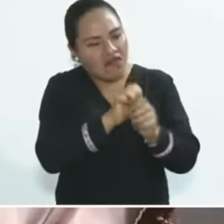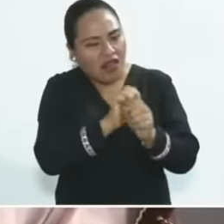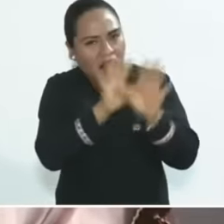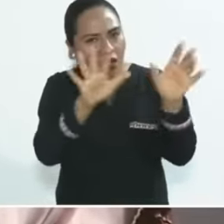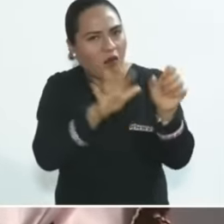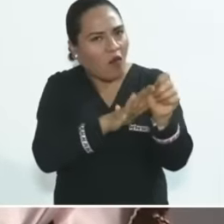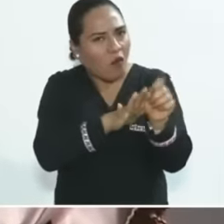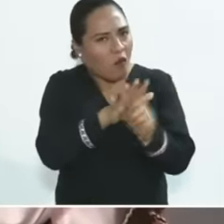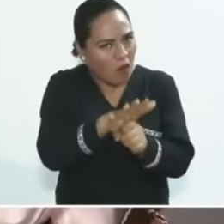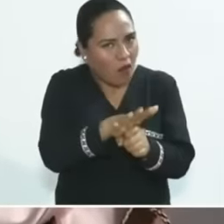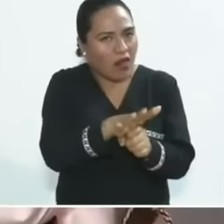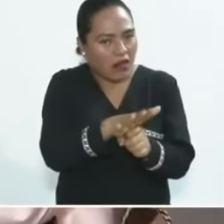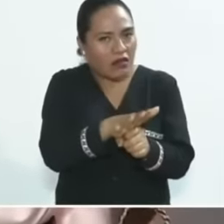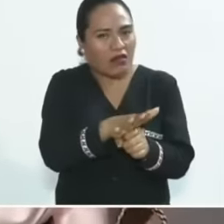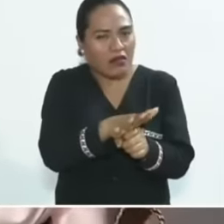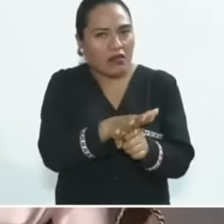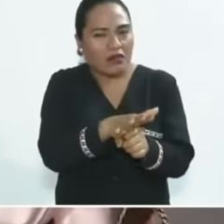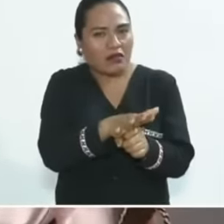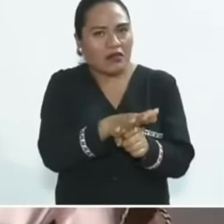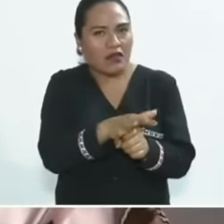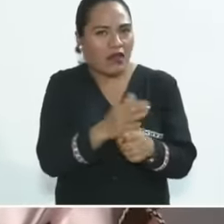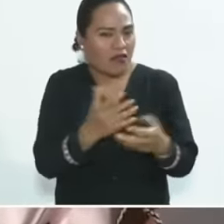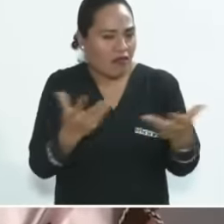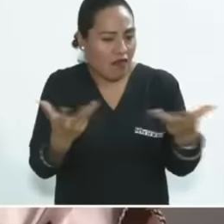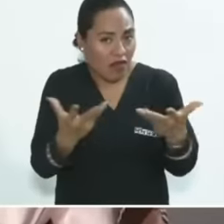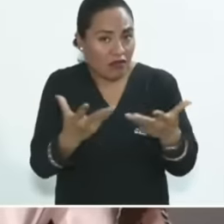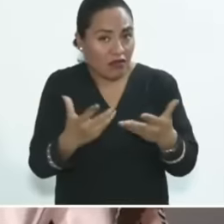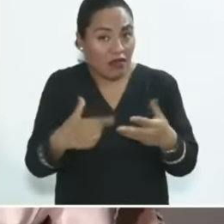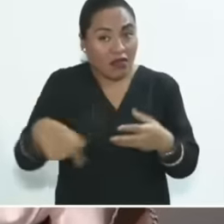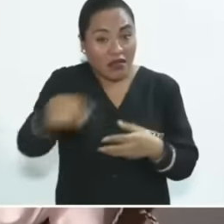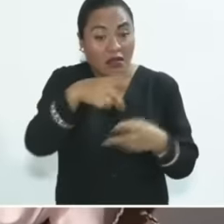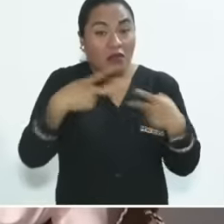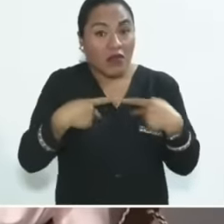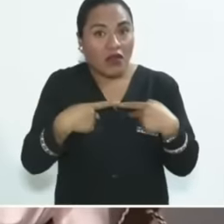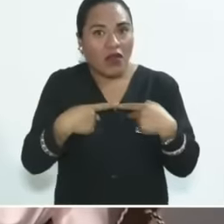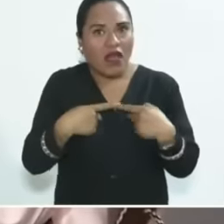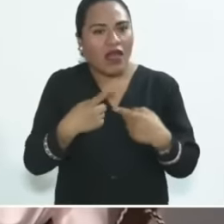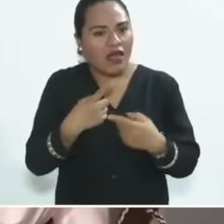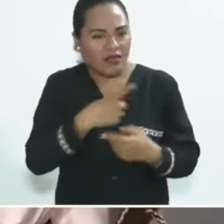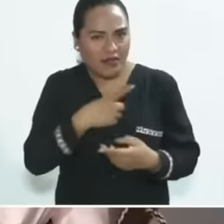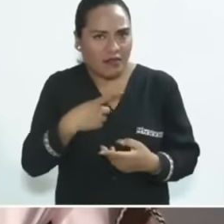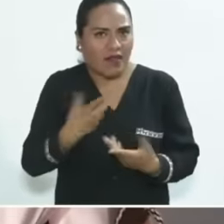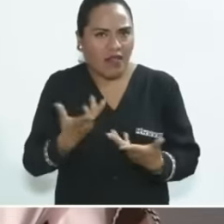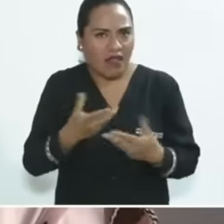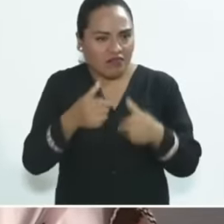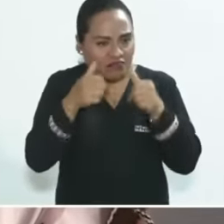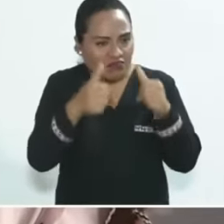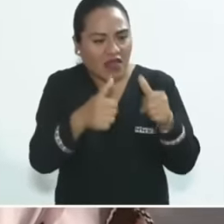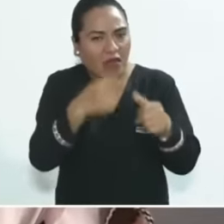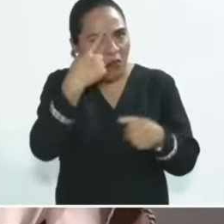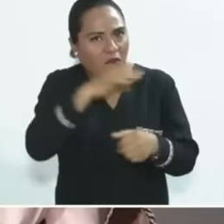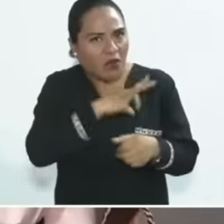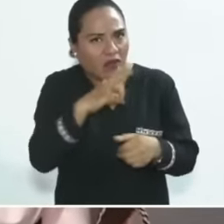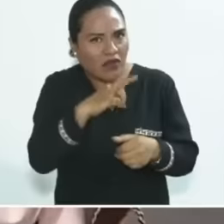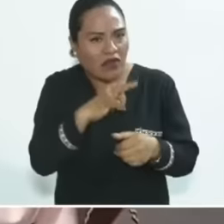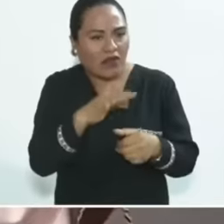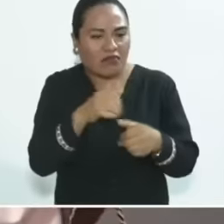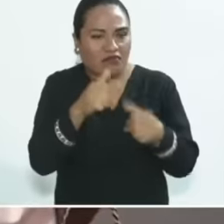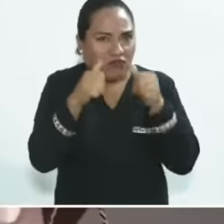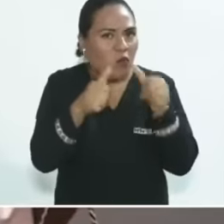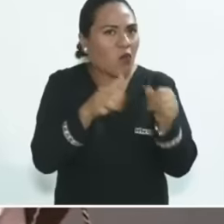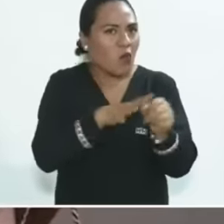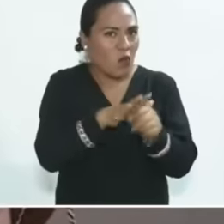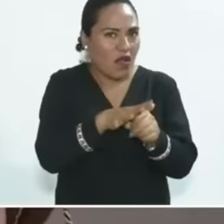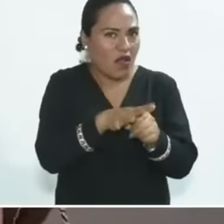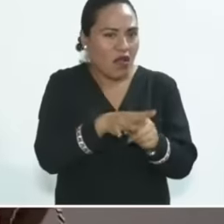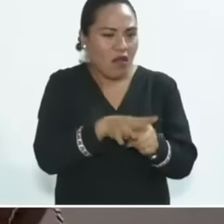el programa que se tenía que aplicar para hacer valer